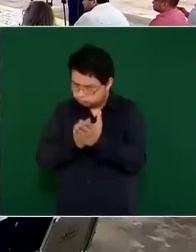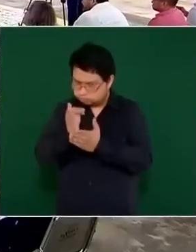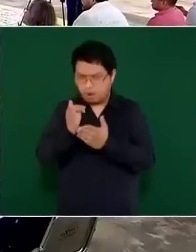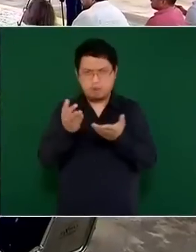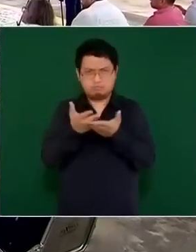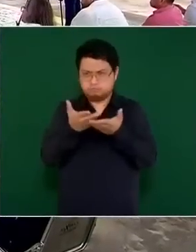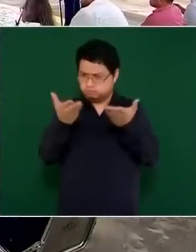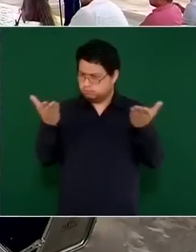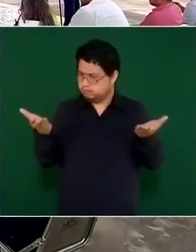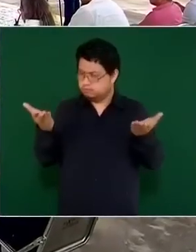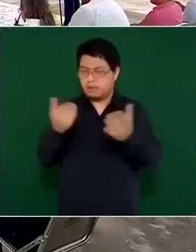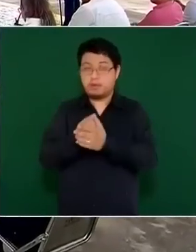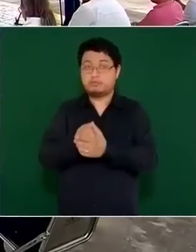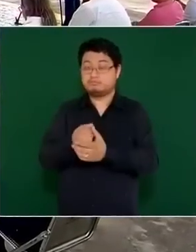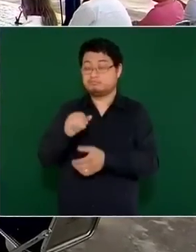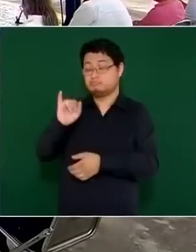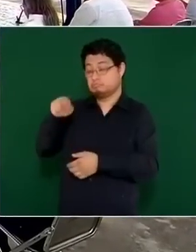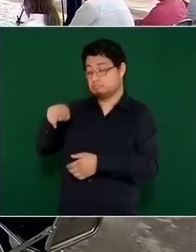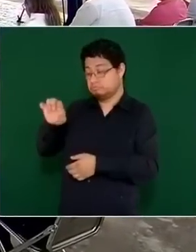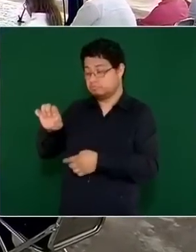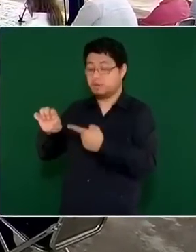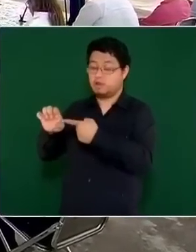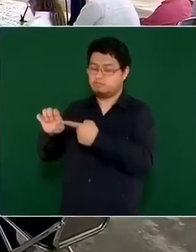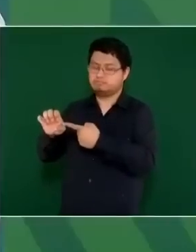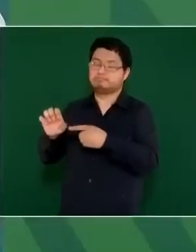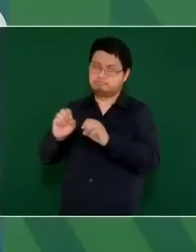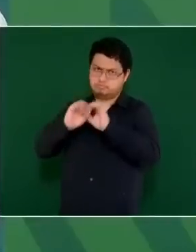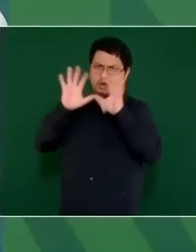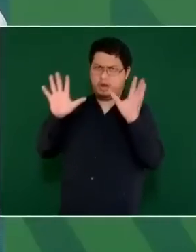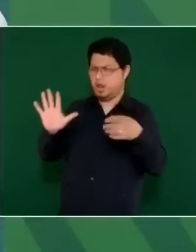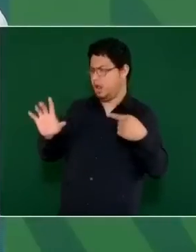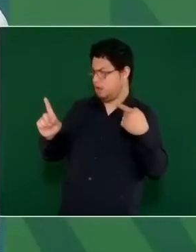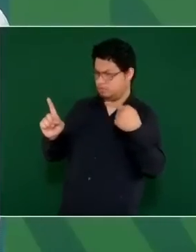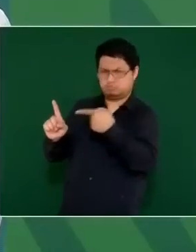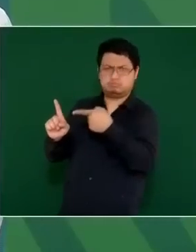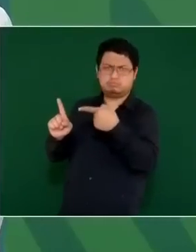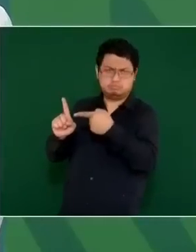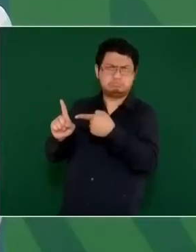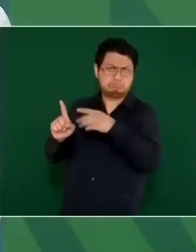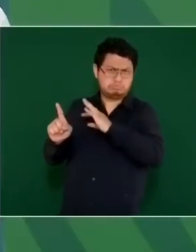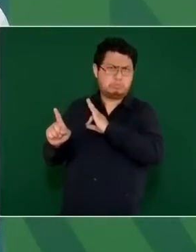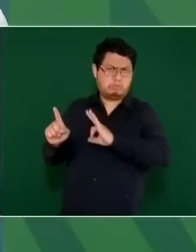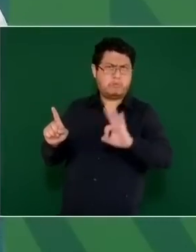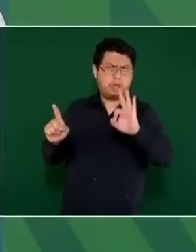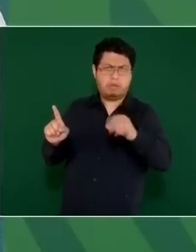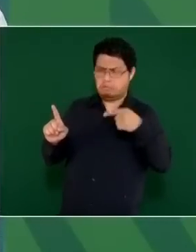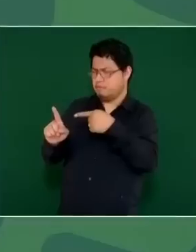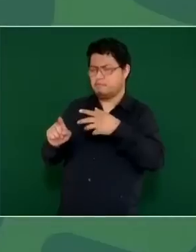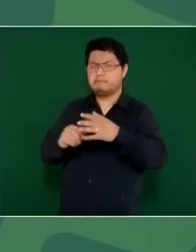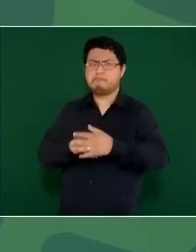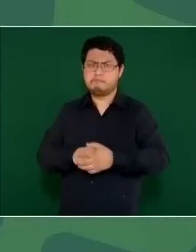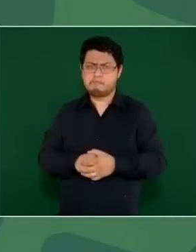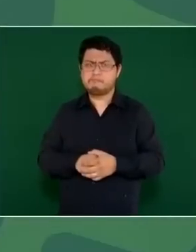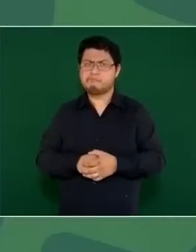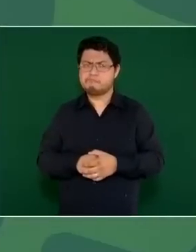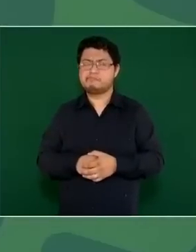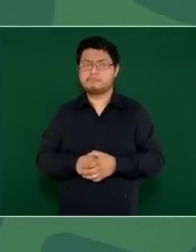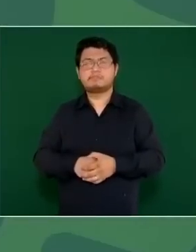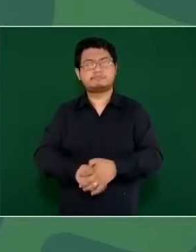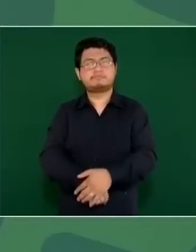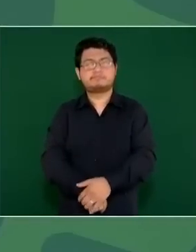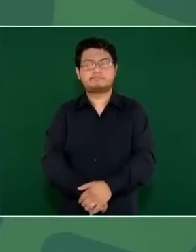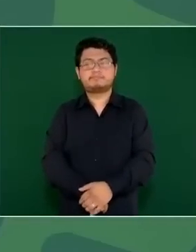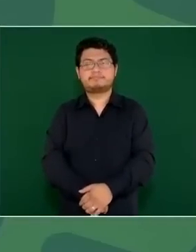Hay que luchar por eso Y claro que sí se toca y se debe de tocar y también